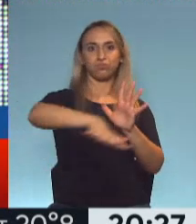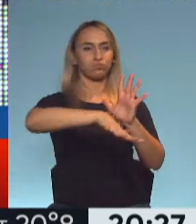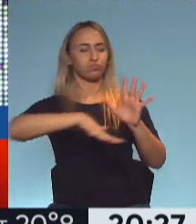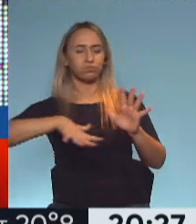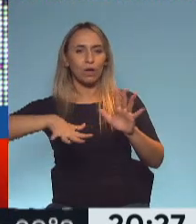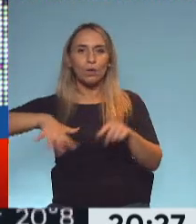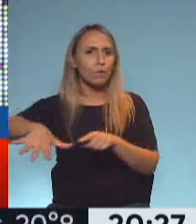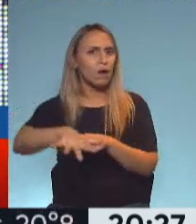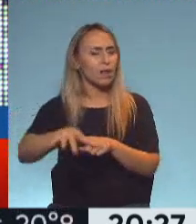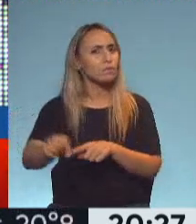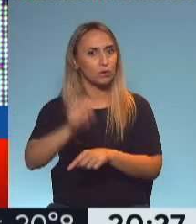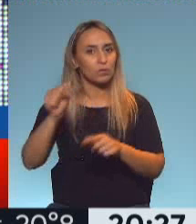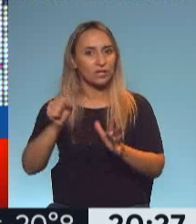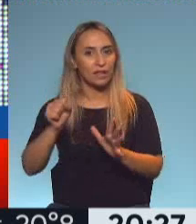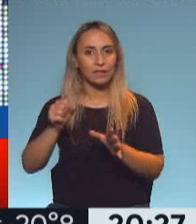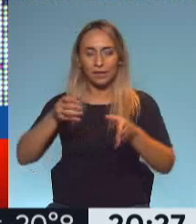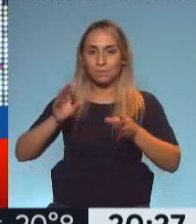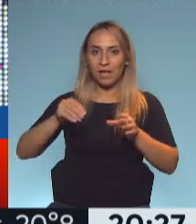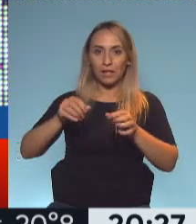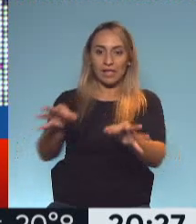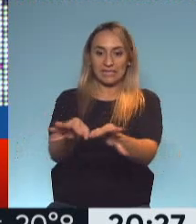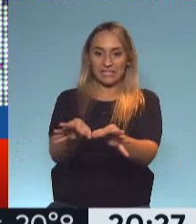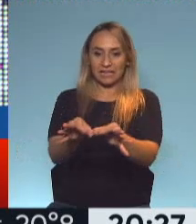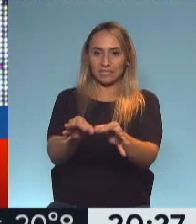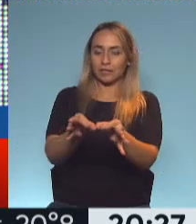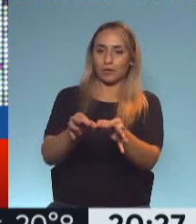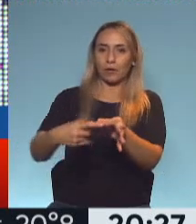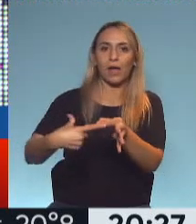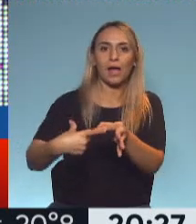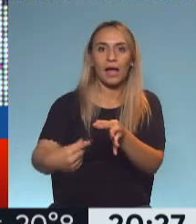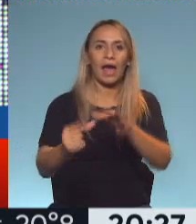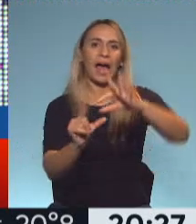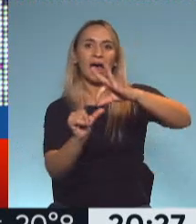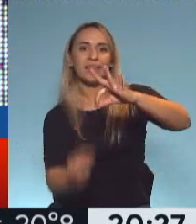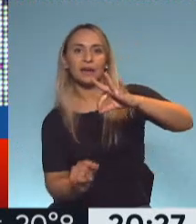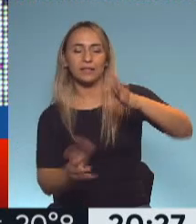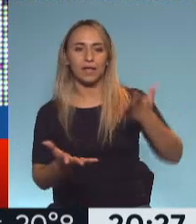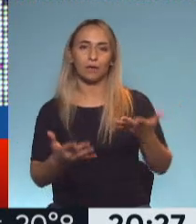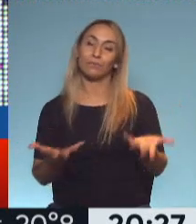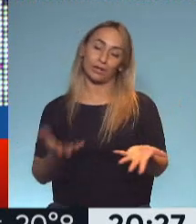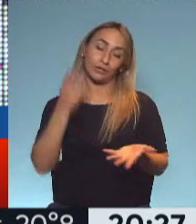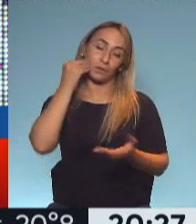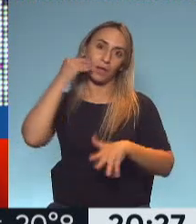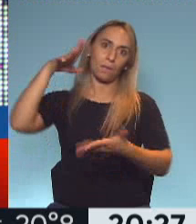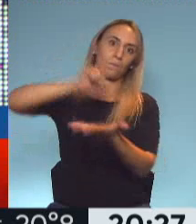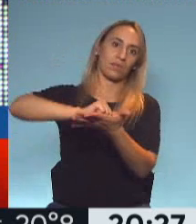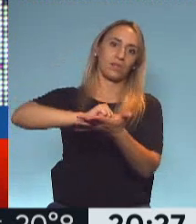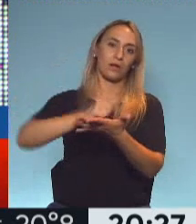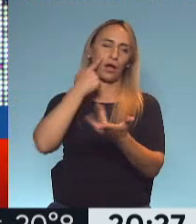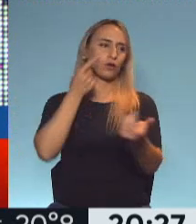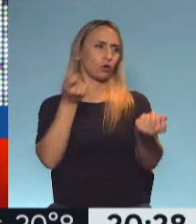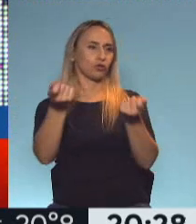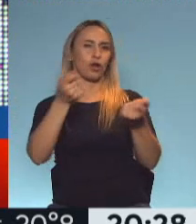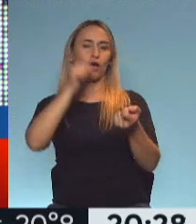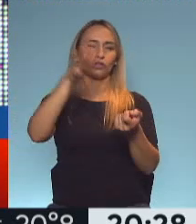ese lugar que se proyecta hacia la Antártida y siempre decimos, por algo los británicos están allí, el control bioceánico y todo lo relativo a los